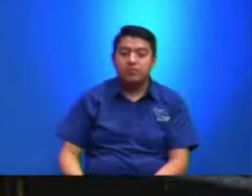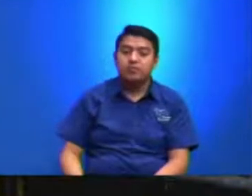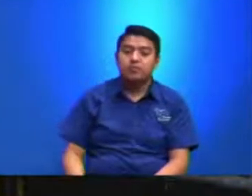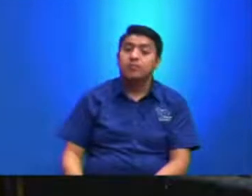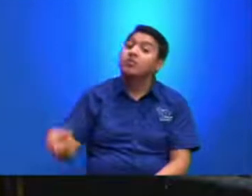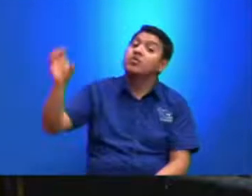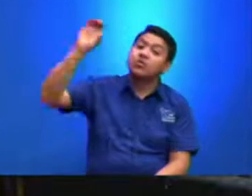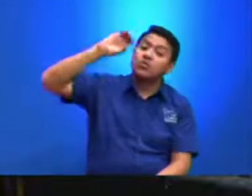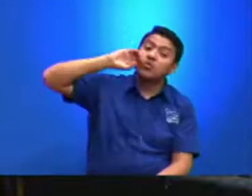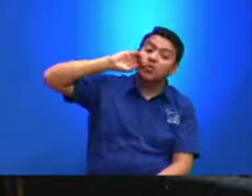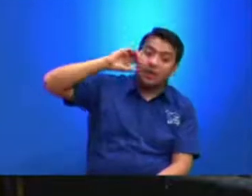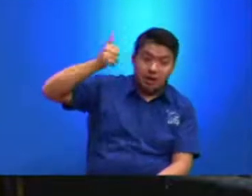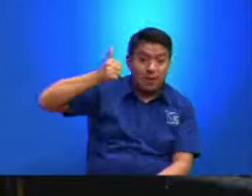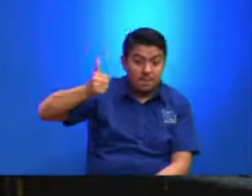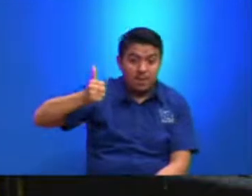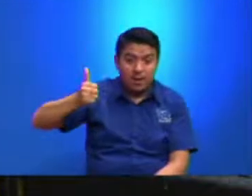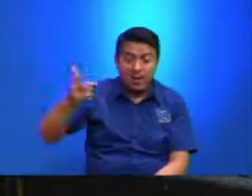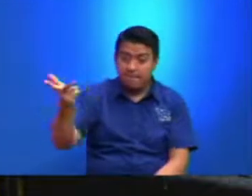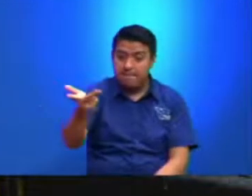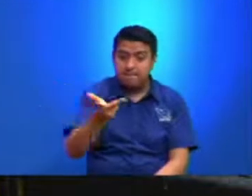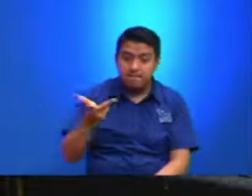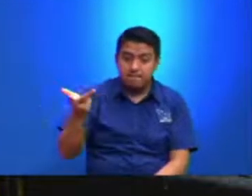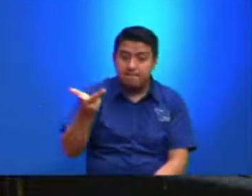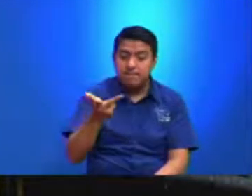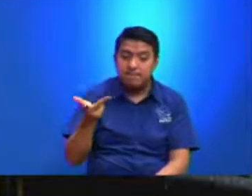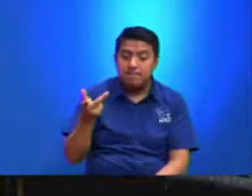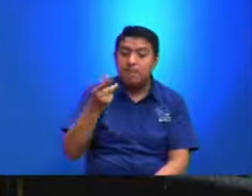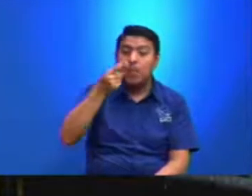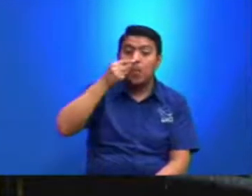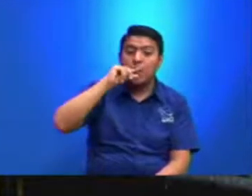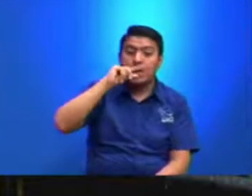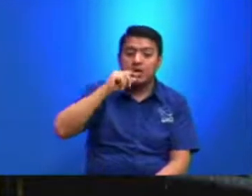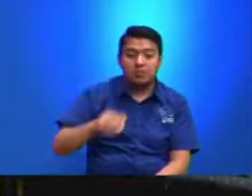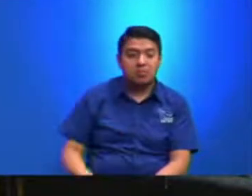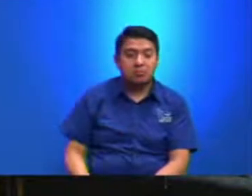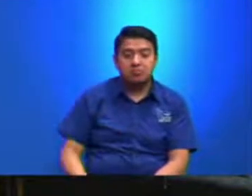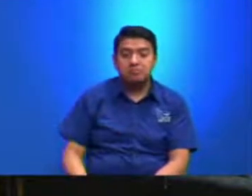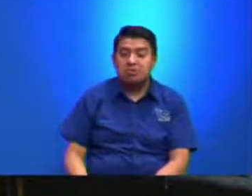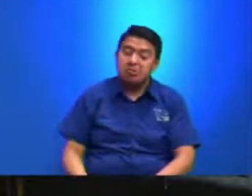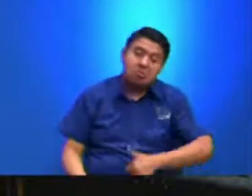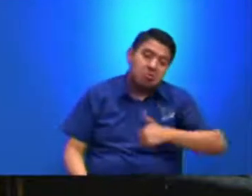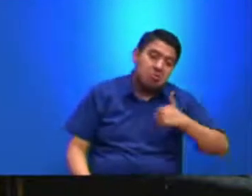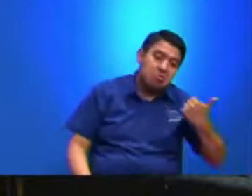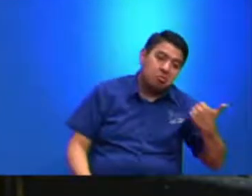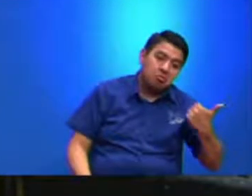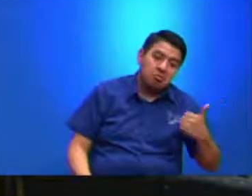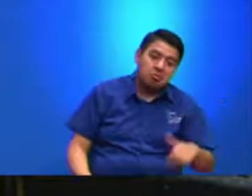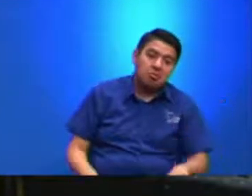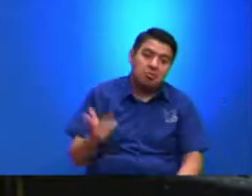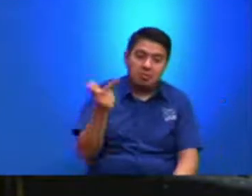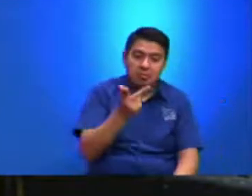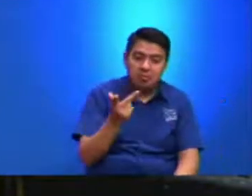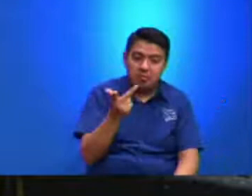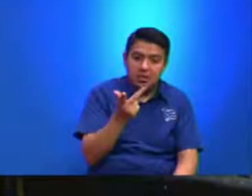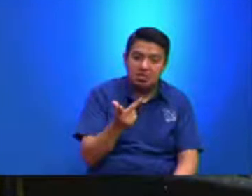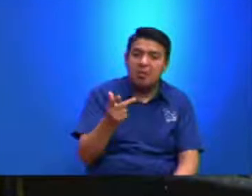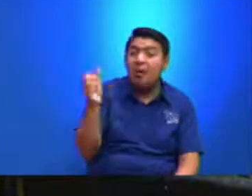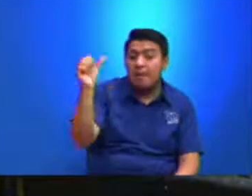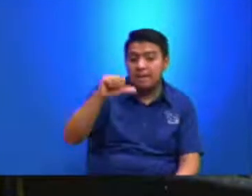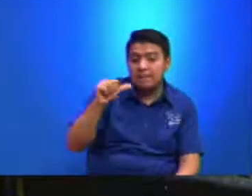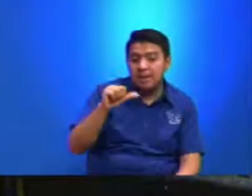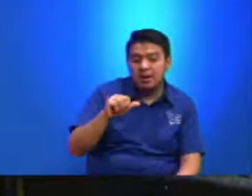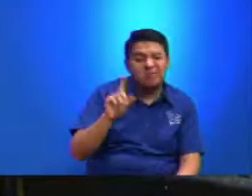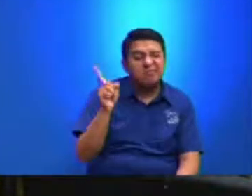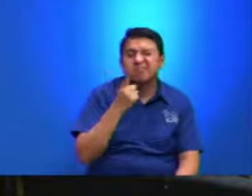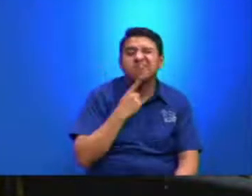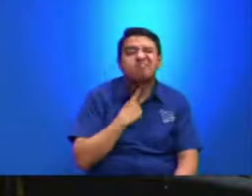todo lo demás ya no lo quiere. Le dicen, este vino, vamos a ver. Ah, no. A mí demen del que